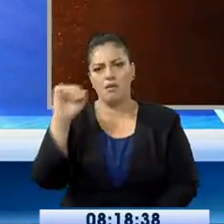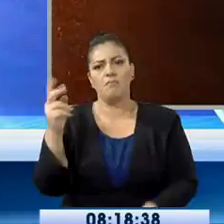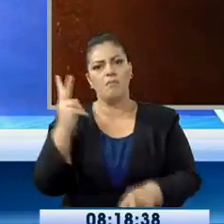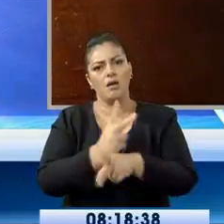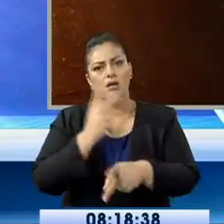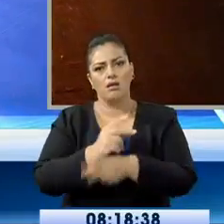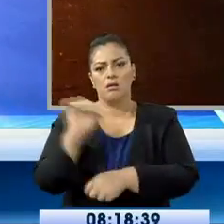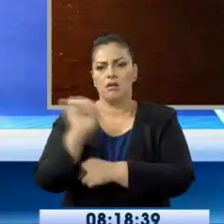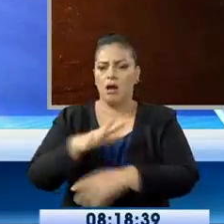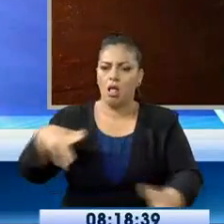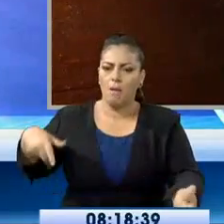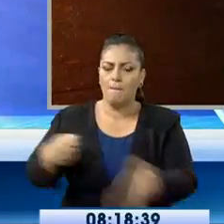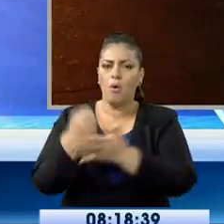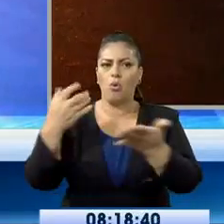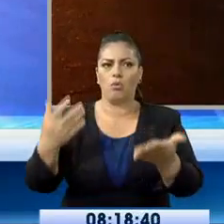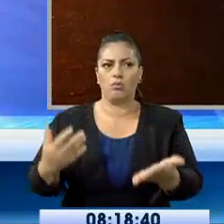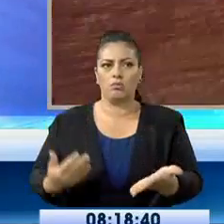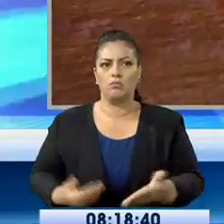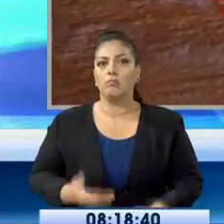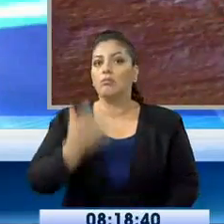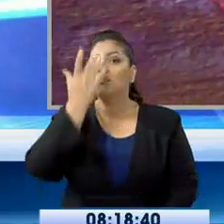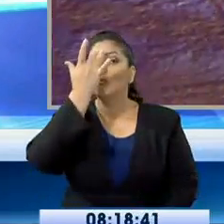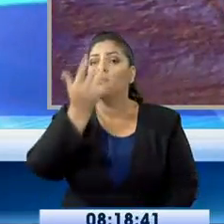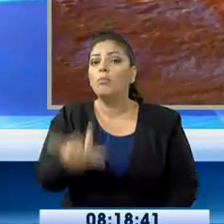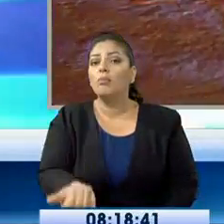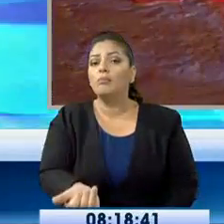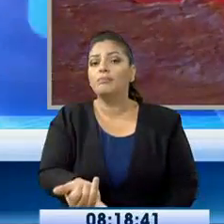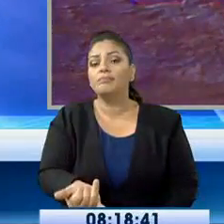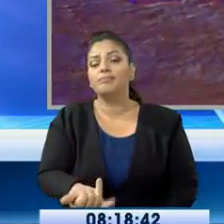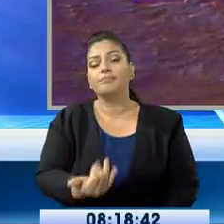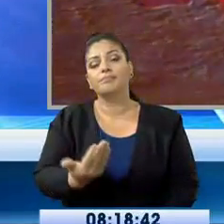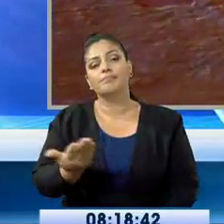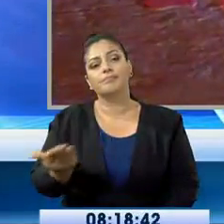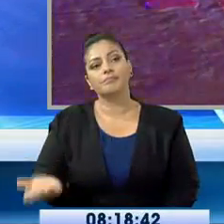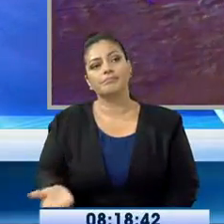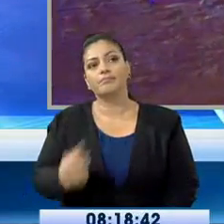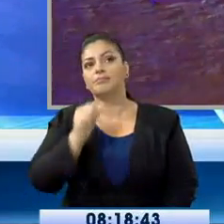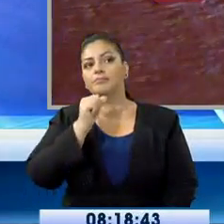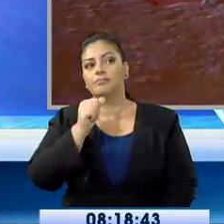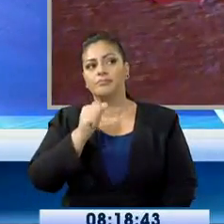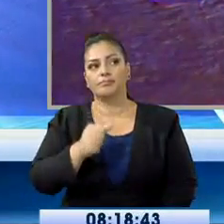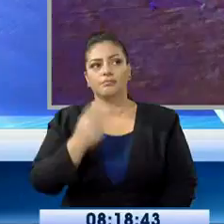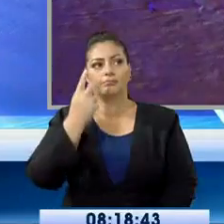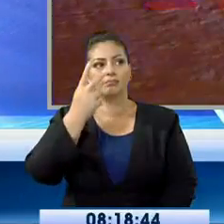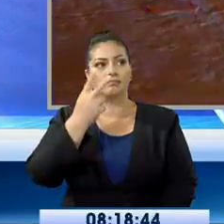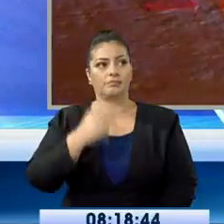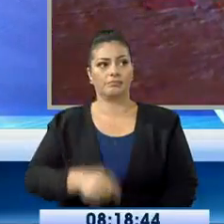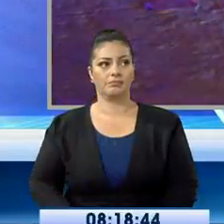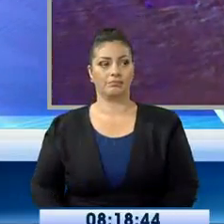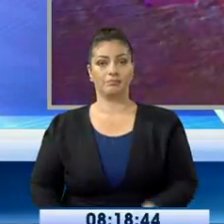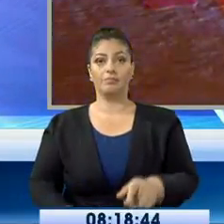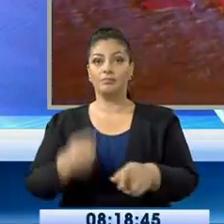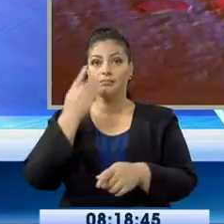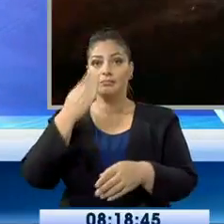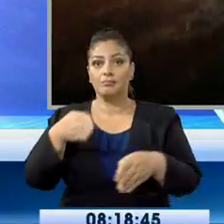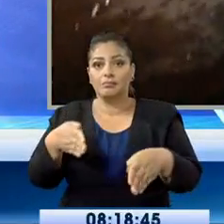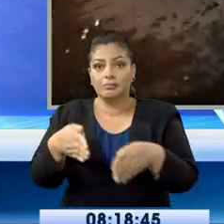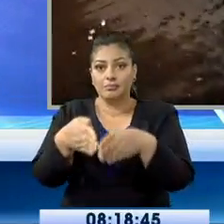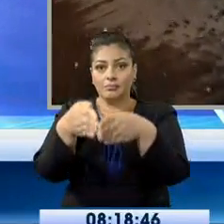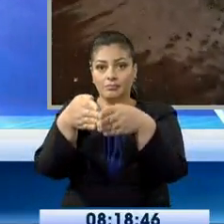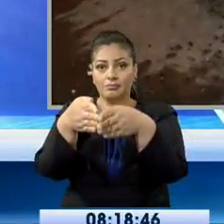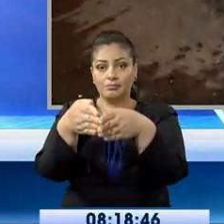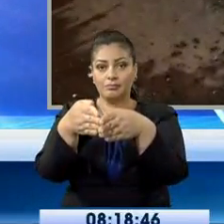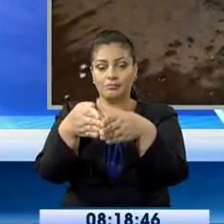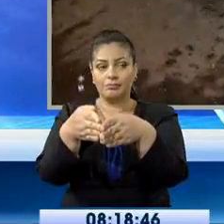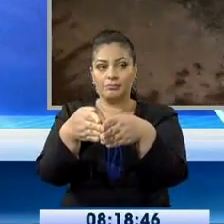accidentes. Solo para eso sirven. ¿Pero por qué? Porque no están señalizados. Ahí está la prueba. Claro, Hugo, y en la ahí le doy la prueba. No se puede ver, pues.